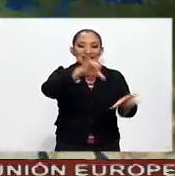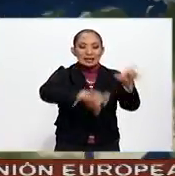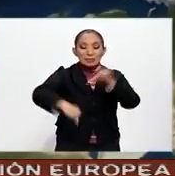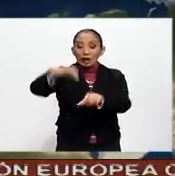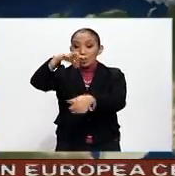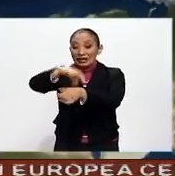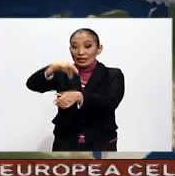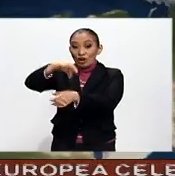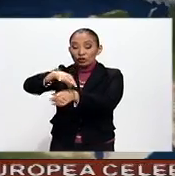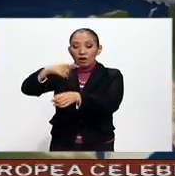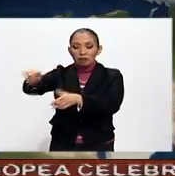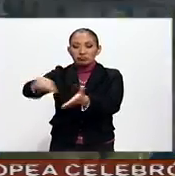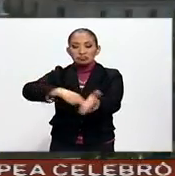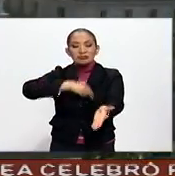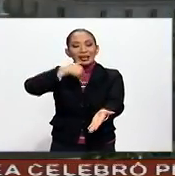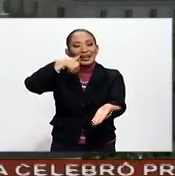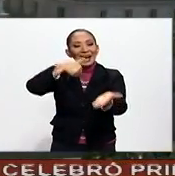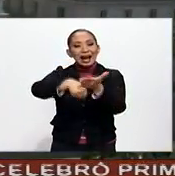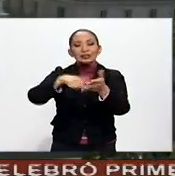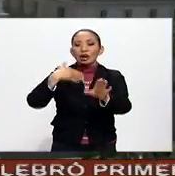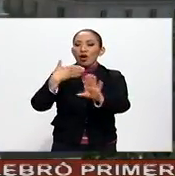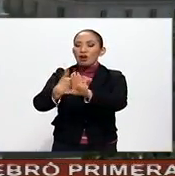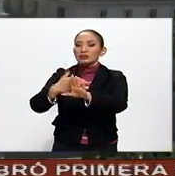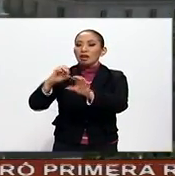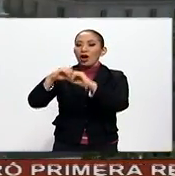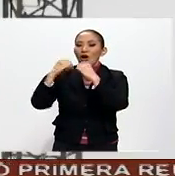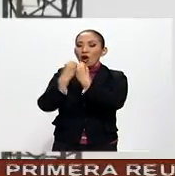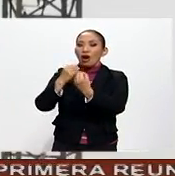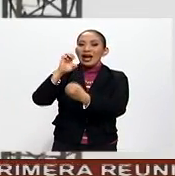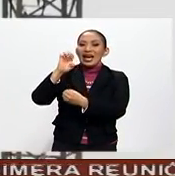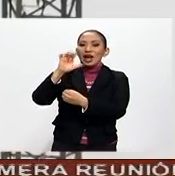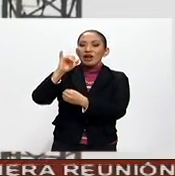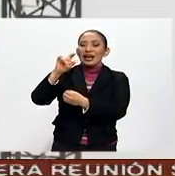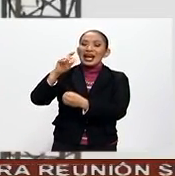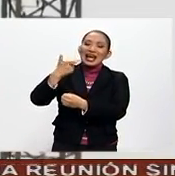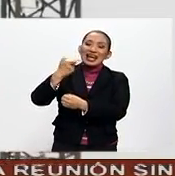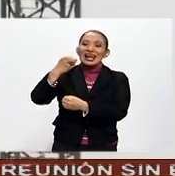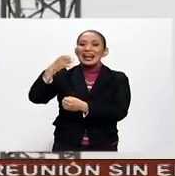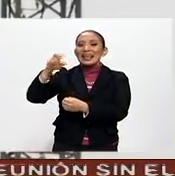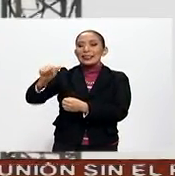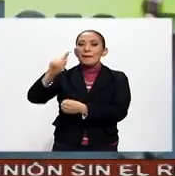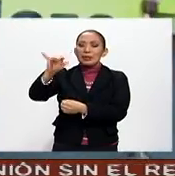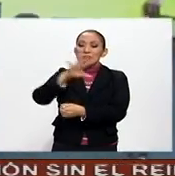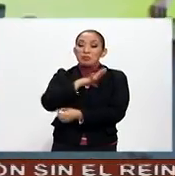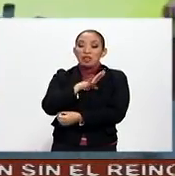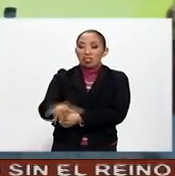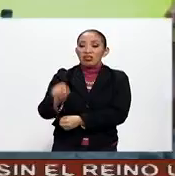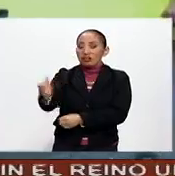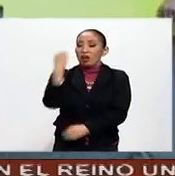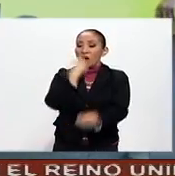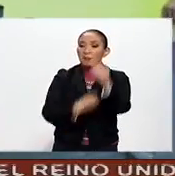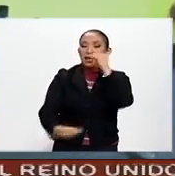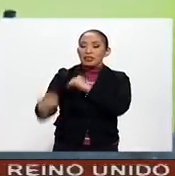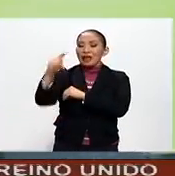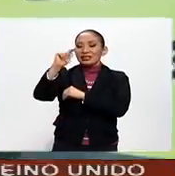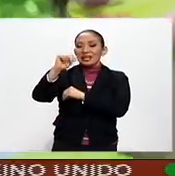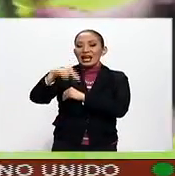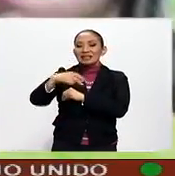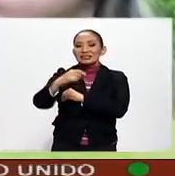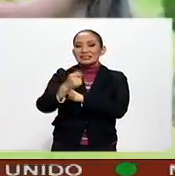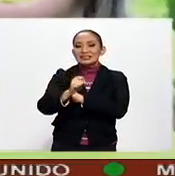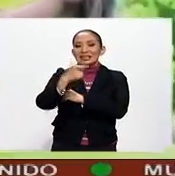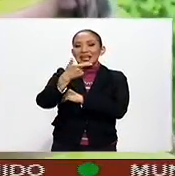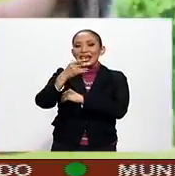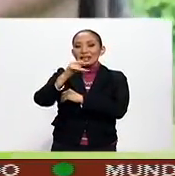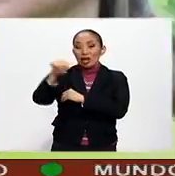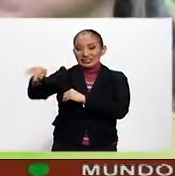y médicos, firmaron una carta contra la organización ecologista Greenpeace por su rechazo a los alimentos transgénicos.